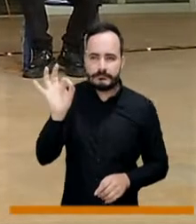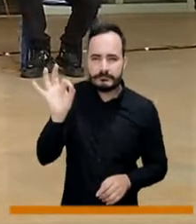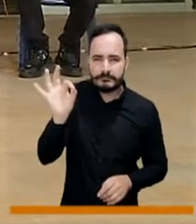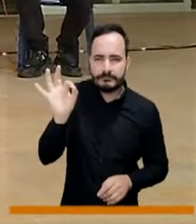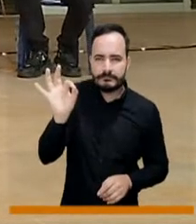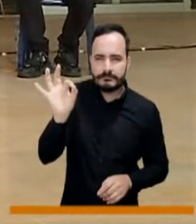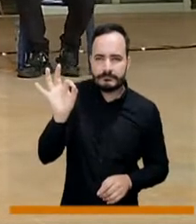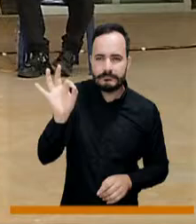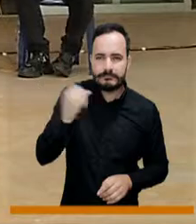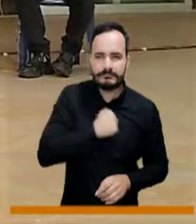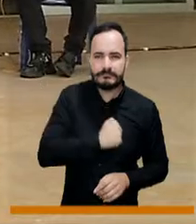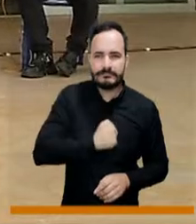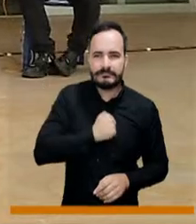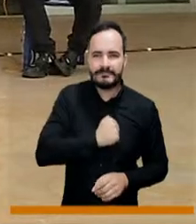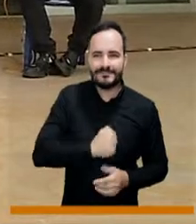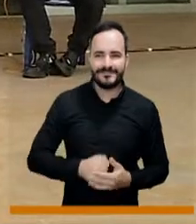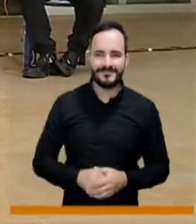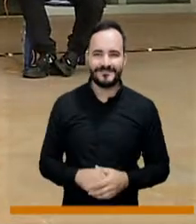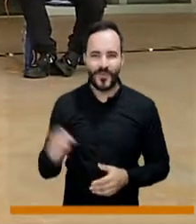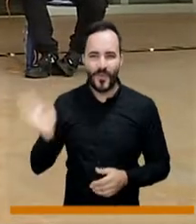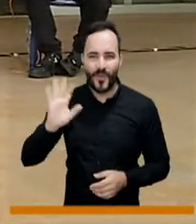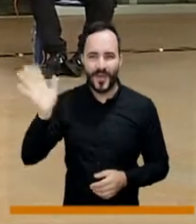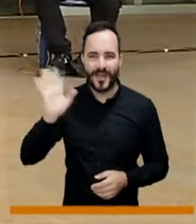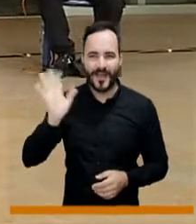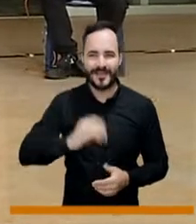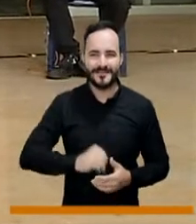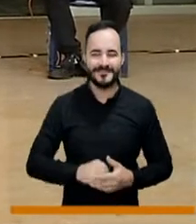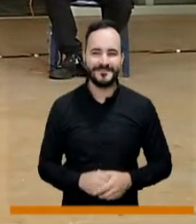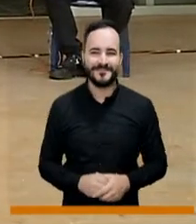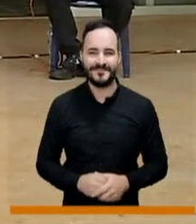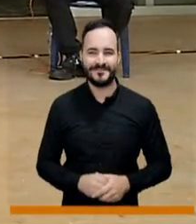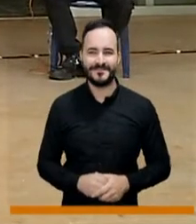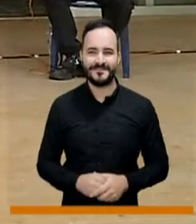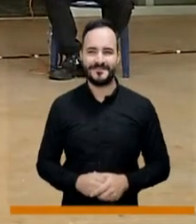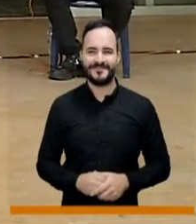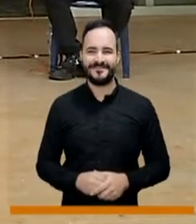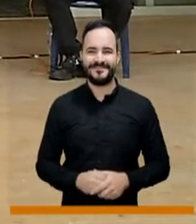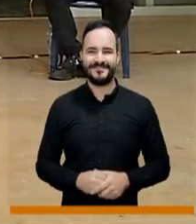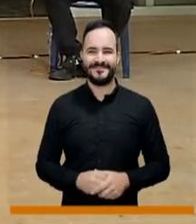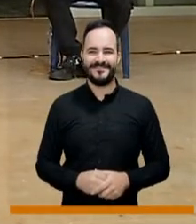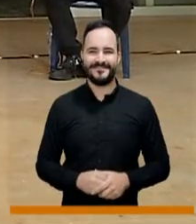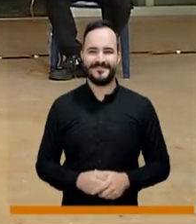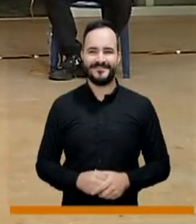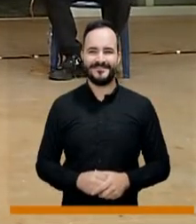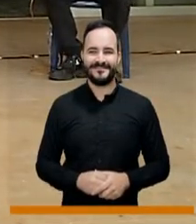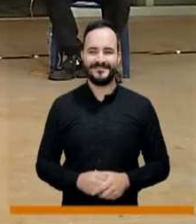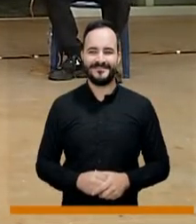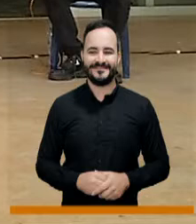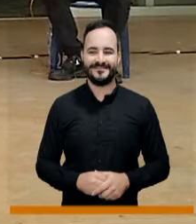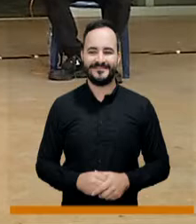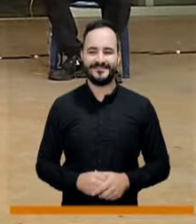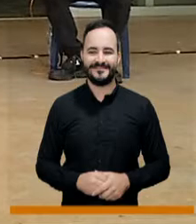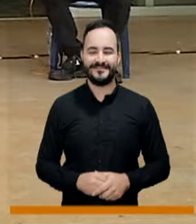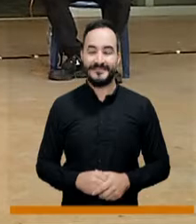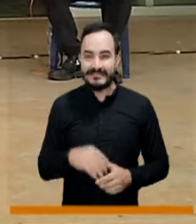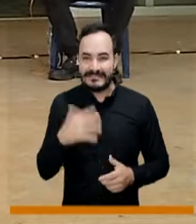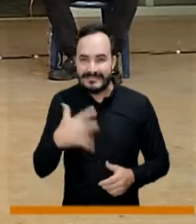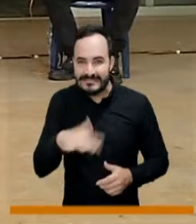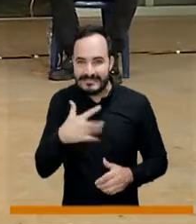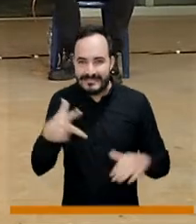Hola, qué pena interrumpirlos. ¿Qué más, Daniel? ¿Cómo has estado? ¿Cómo va todo? Disculpa